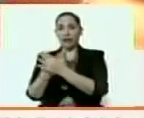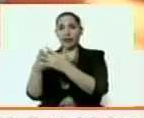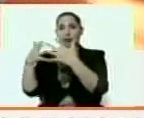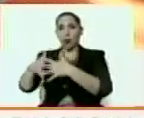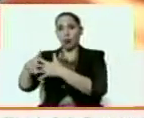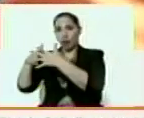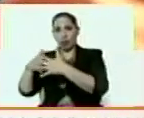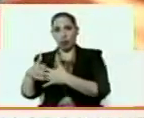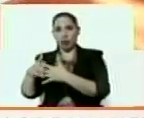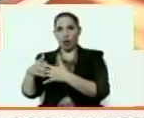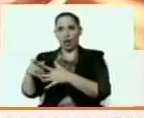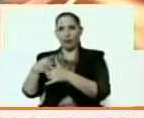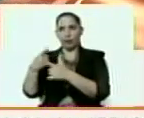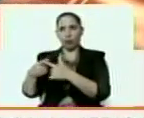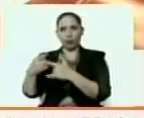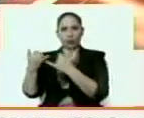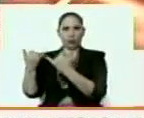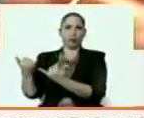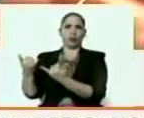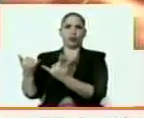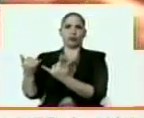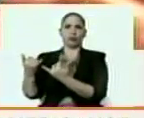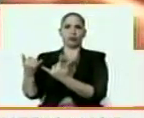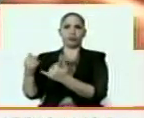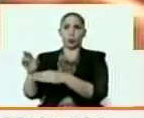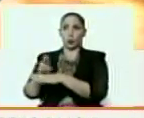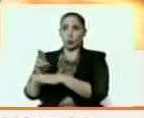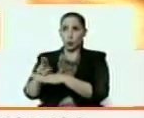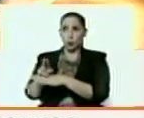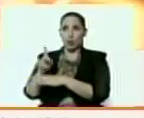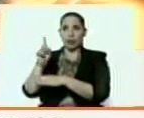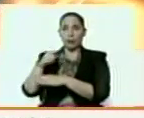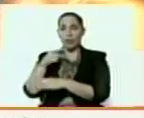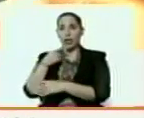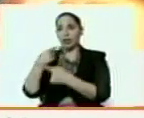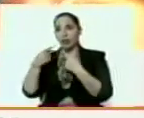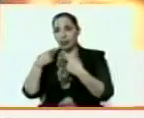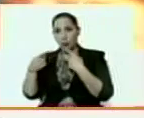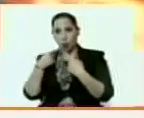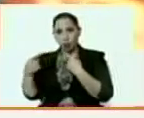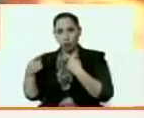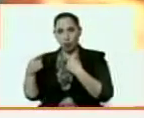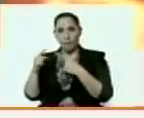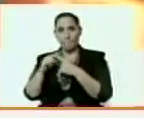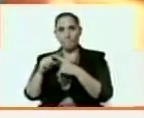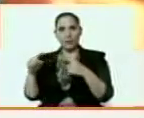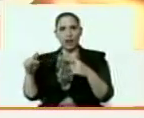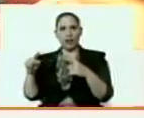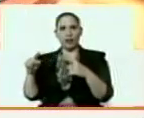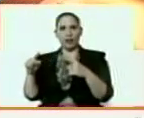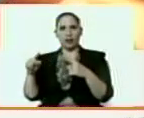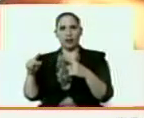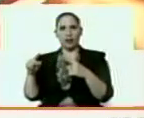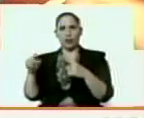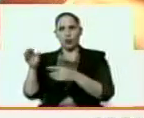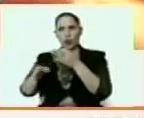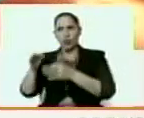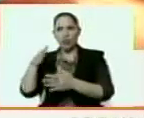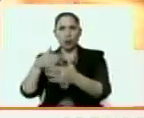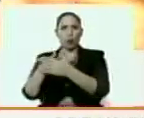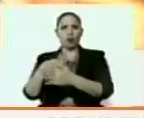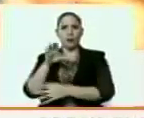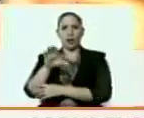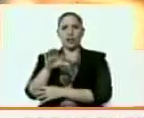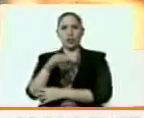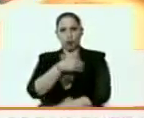Unidos, y resulta que ahora están usando justamente el testimonio de José Ignacio Hernández para sacar estos juicios en contra de la República. Yo